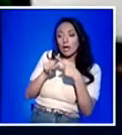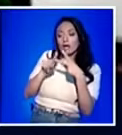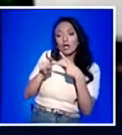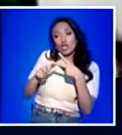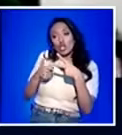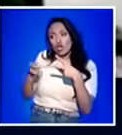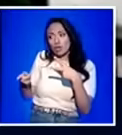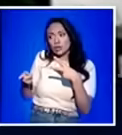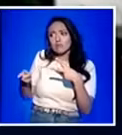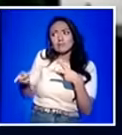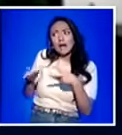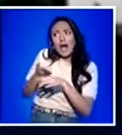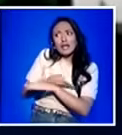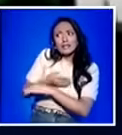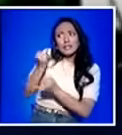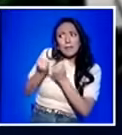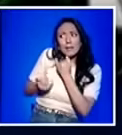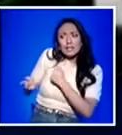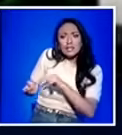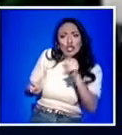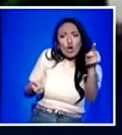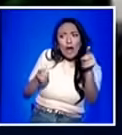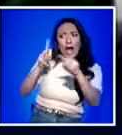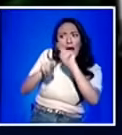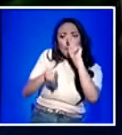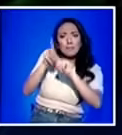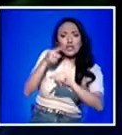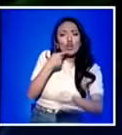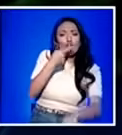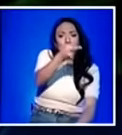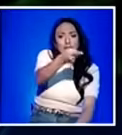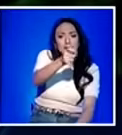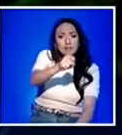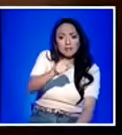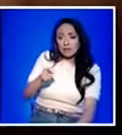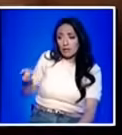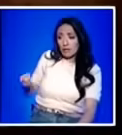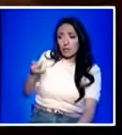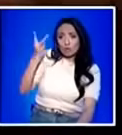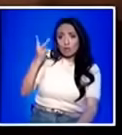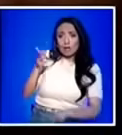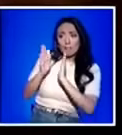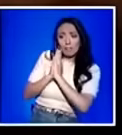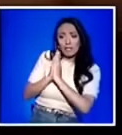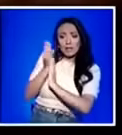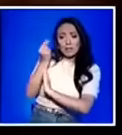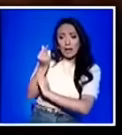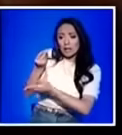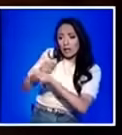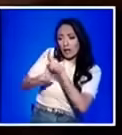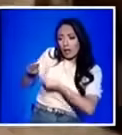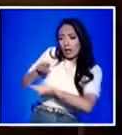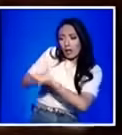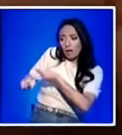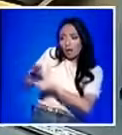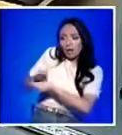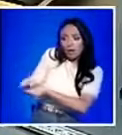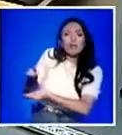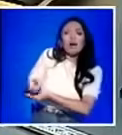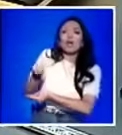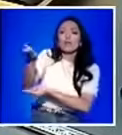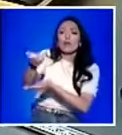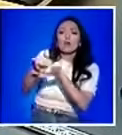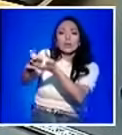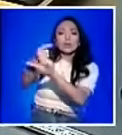los mencionados por el amigo de Norero, Marcelo Lazo, quien en su versión dijo que ambos pedían dinero a cambio de ingresar cosas para